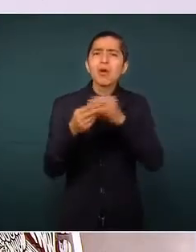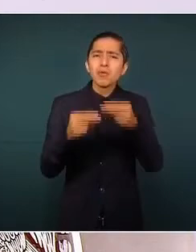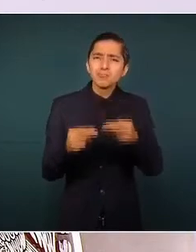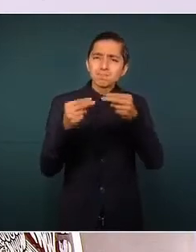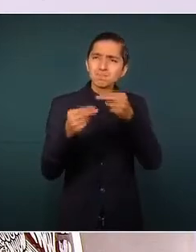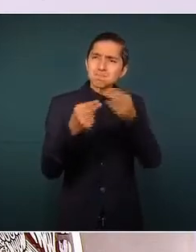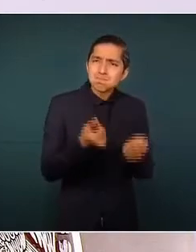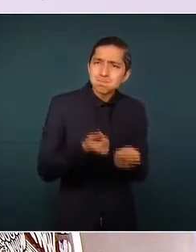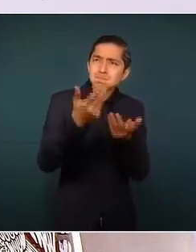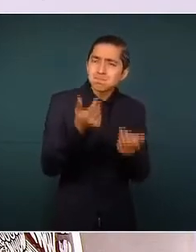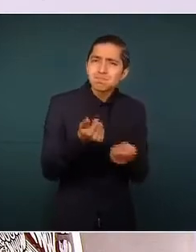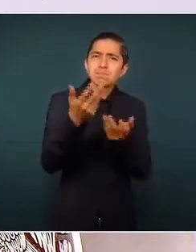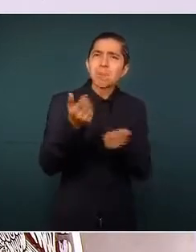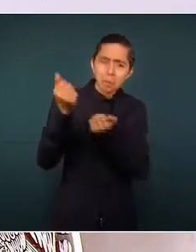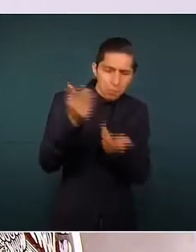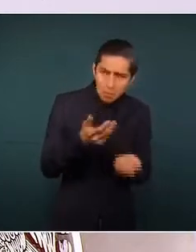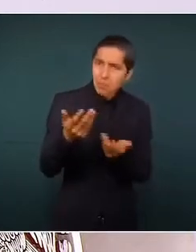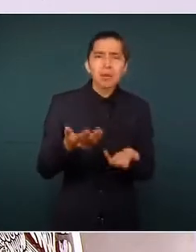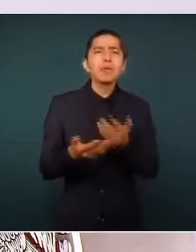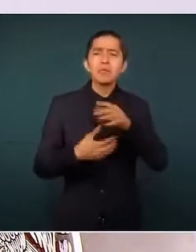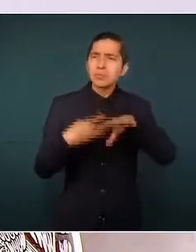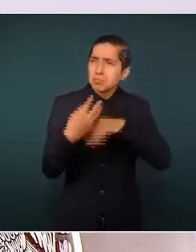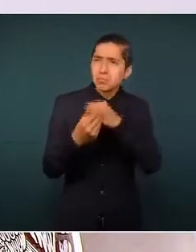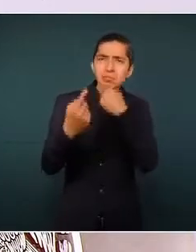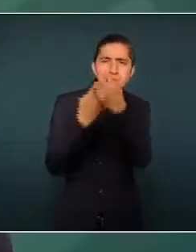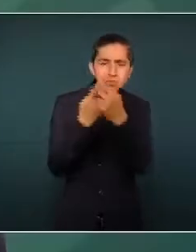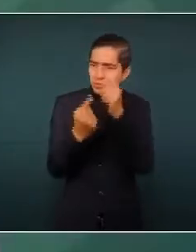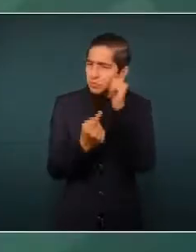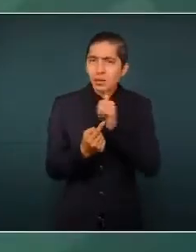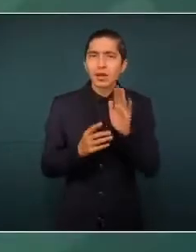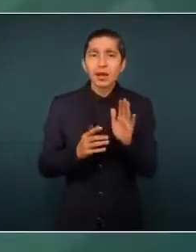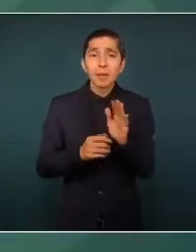comercial, no hay